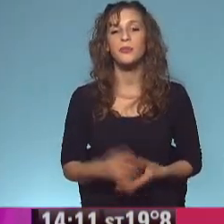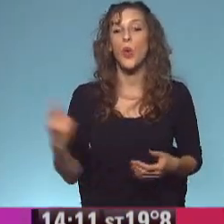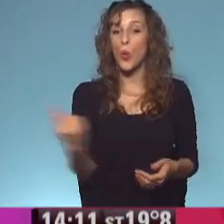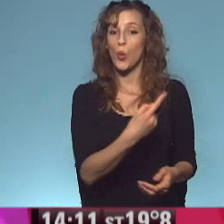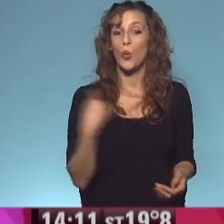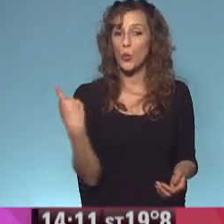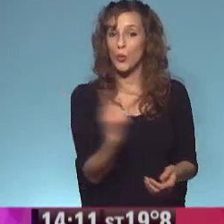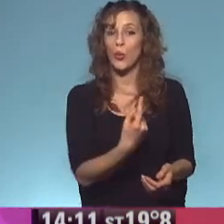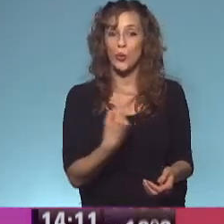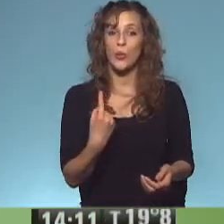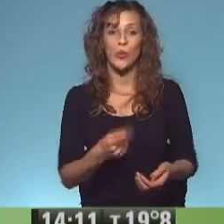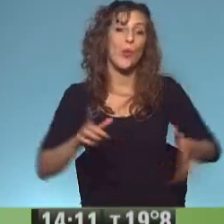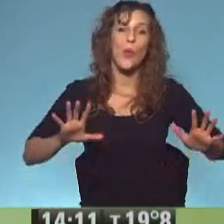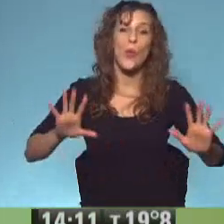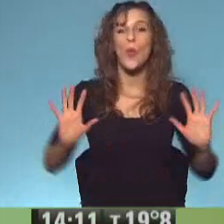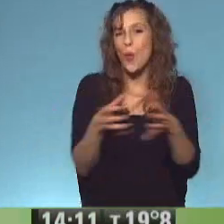Son de